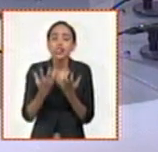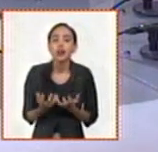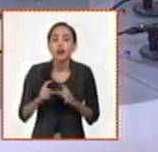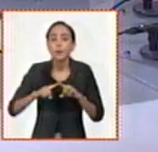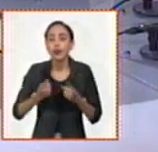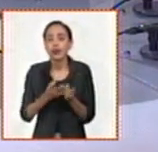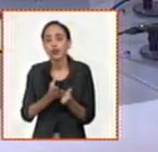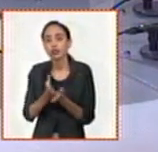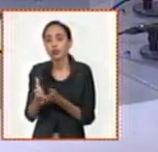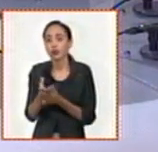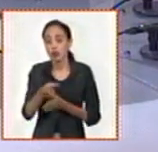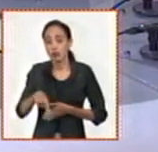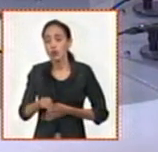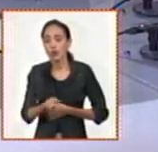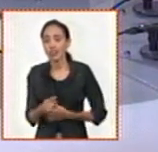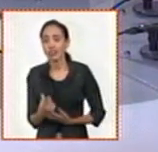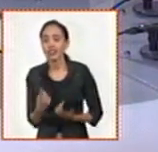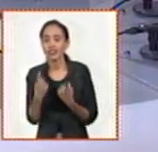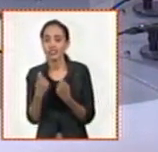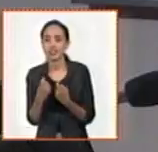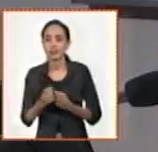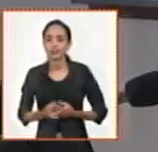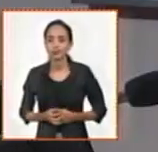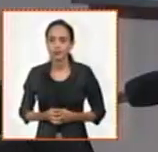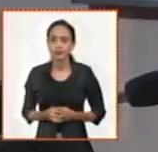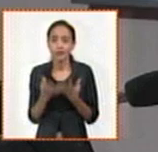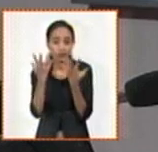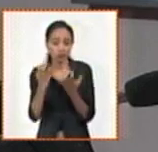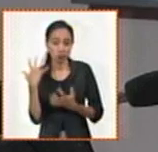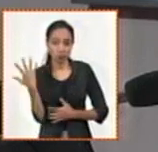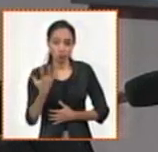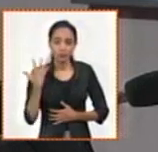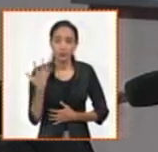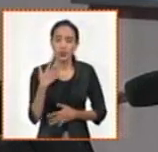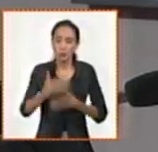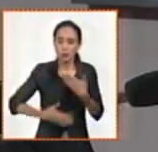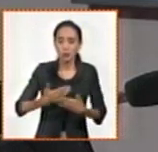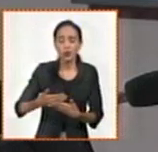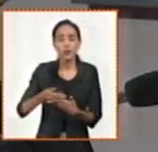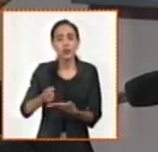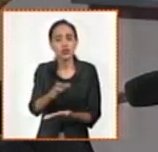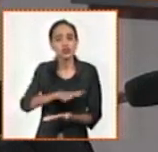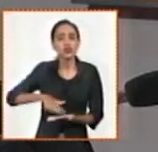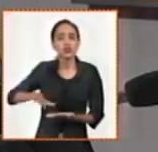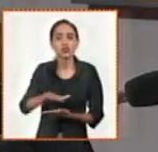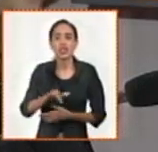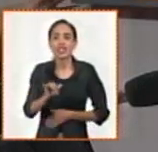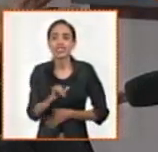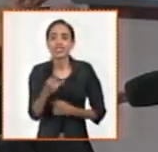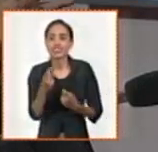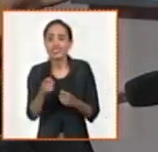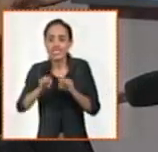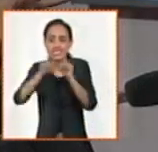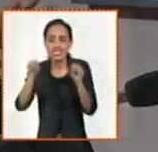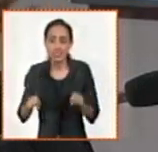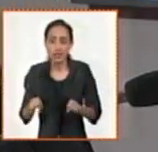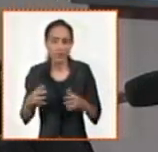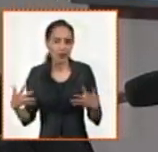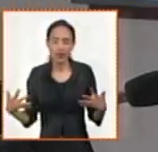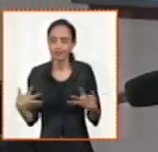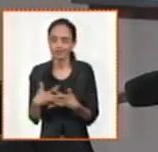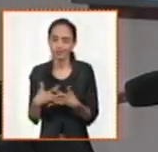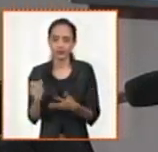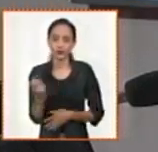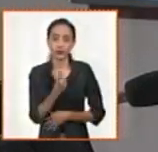para continuar con estas dependencias. Deterioro ecológico, deterioro social y dependencias en esos sistemas van de la misma